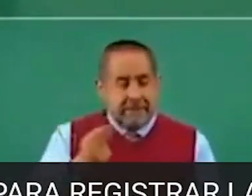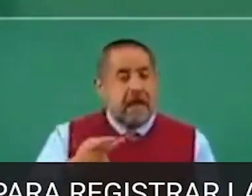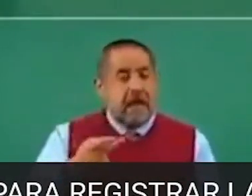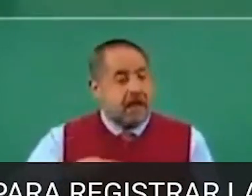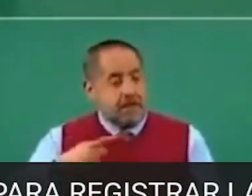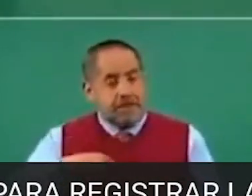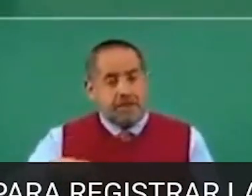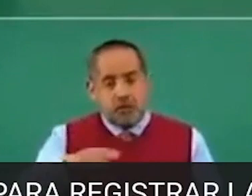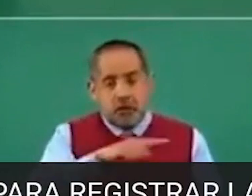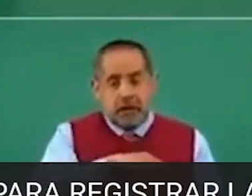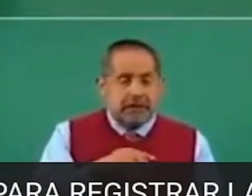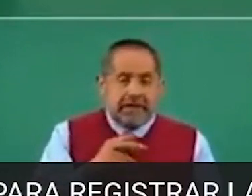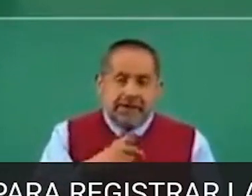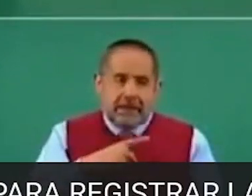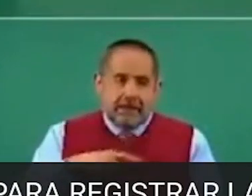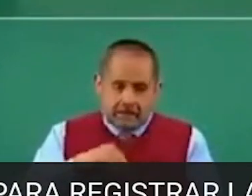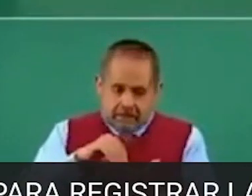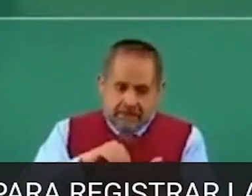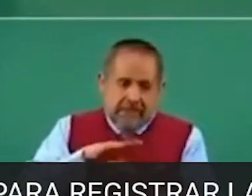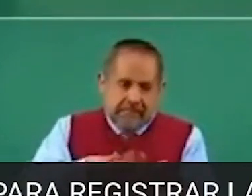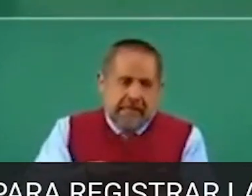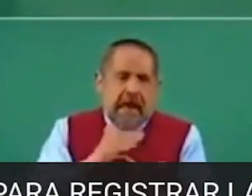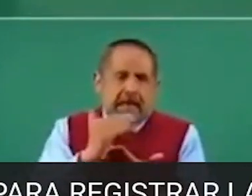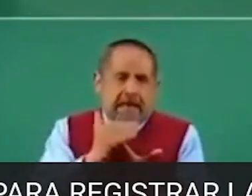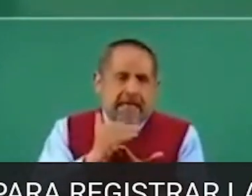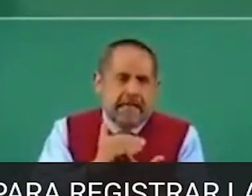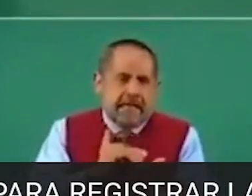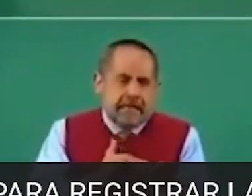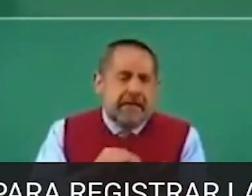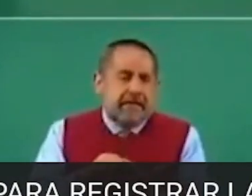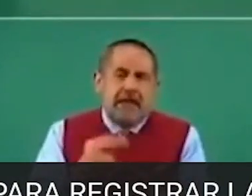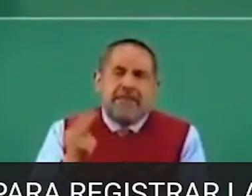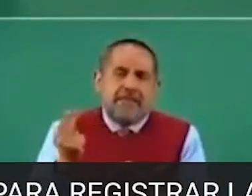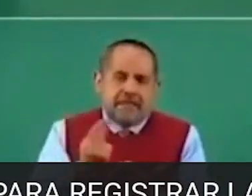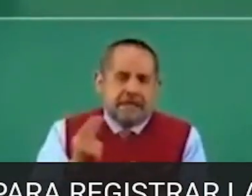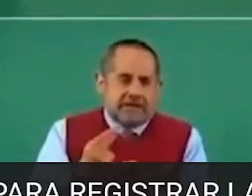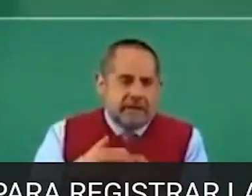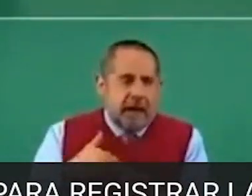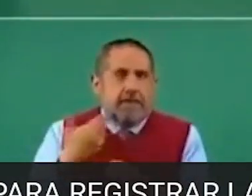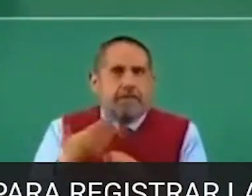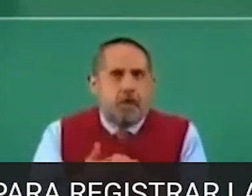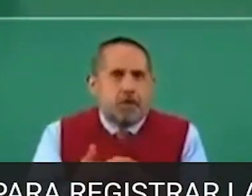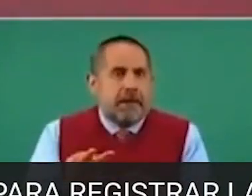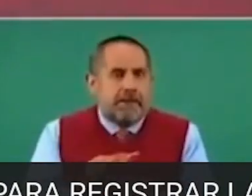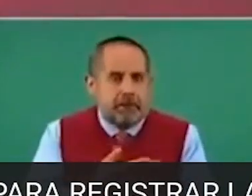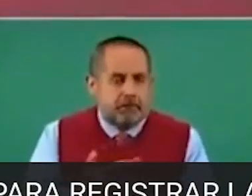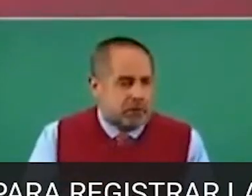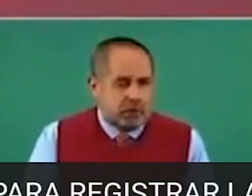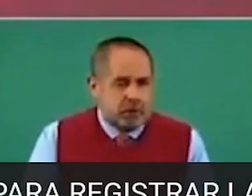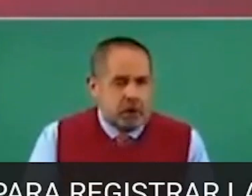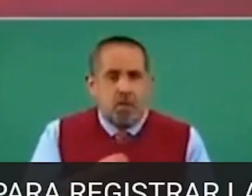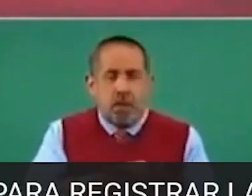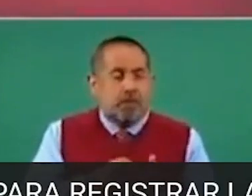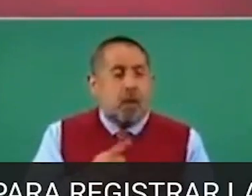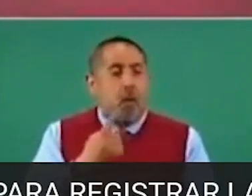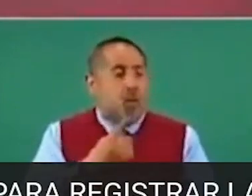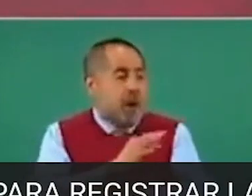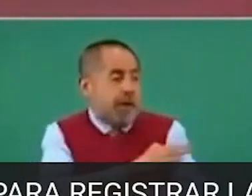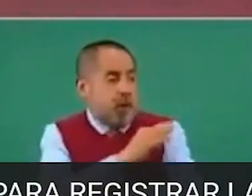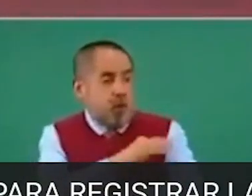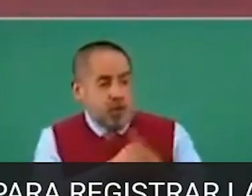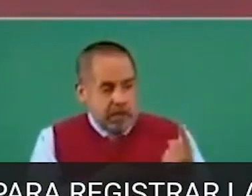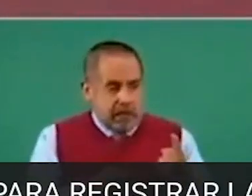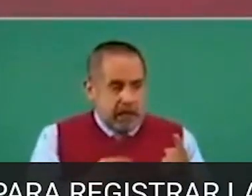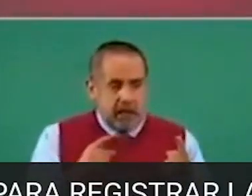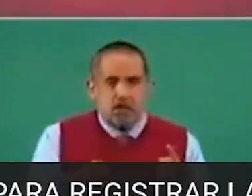las personas queden registradas porque se necesita dar seguimiento a ellas. El primer seguimiento es para ponerles la segunda